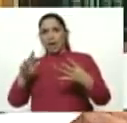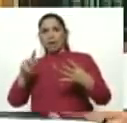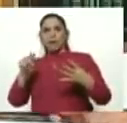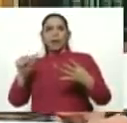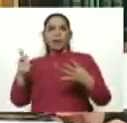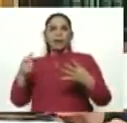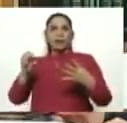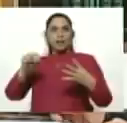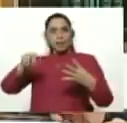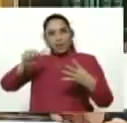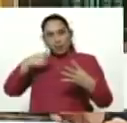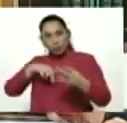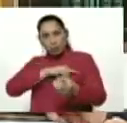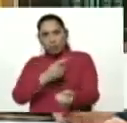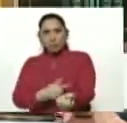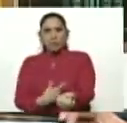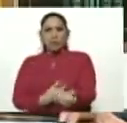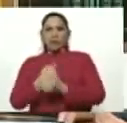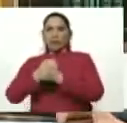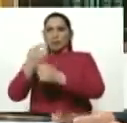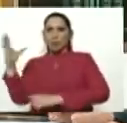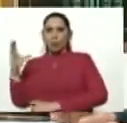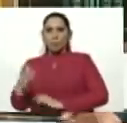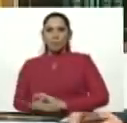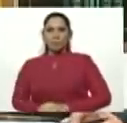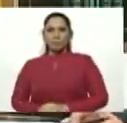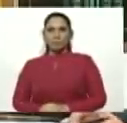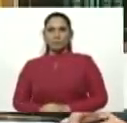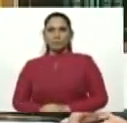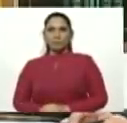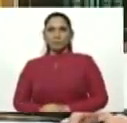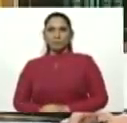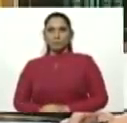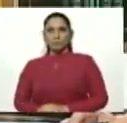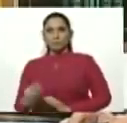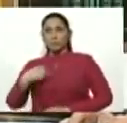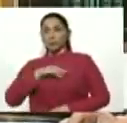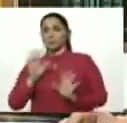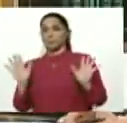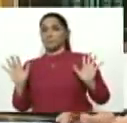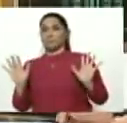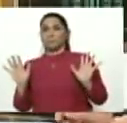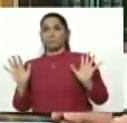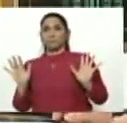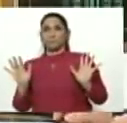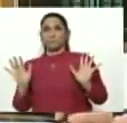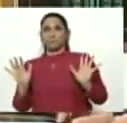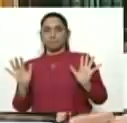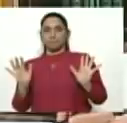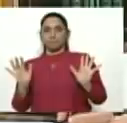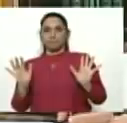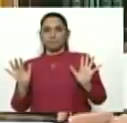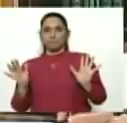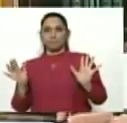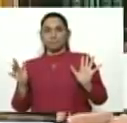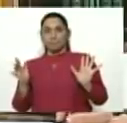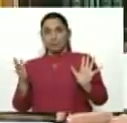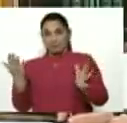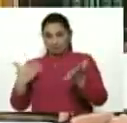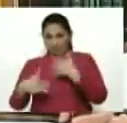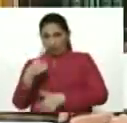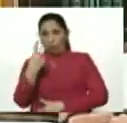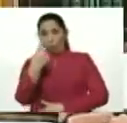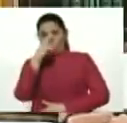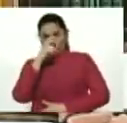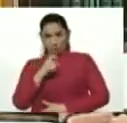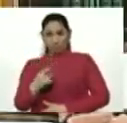nuestra hermana y querida y amada Colombia. Así que nosotros, hace una semana, después de